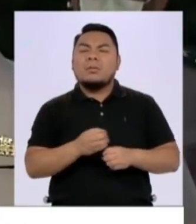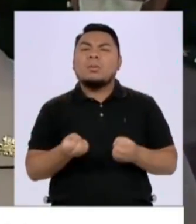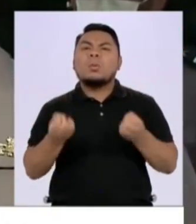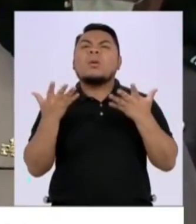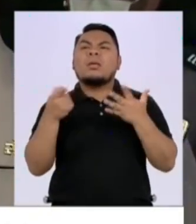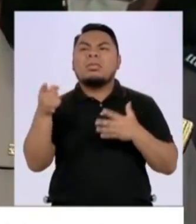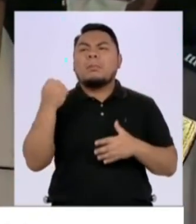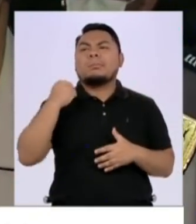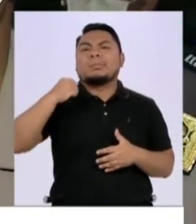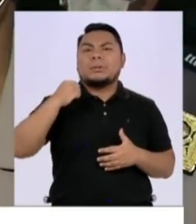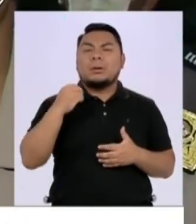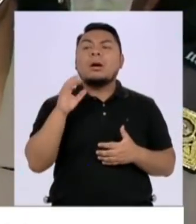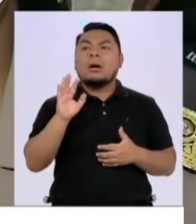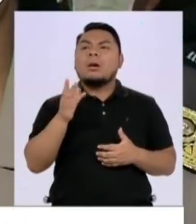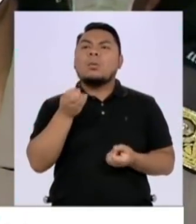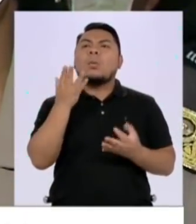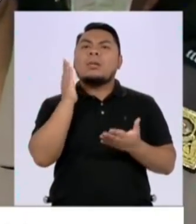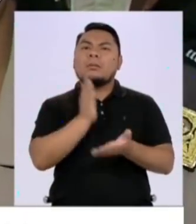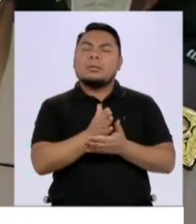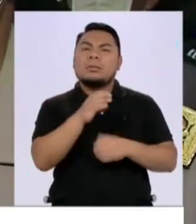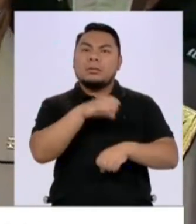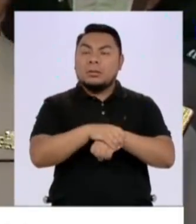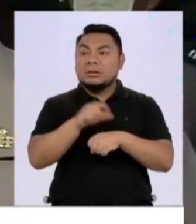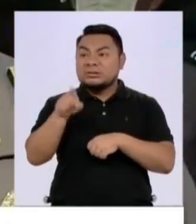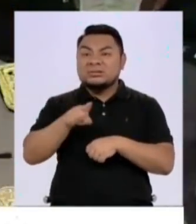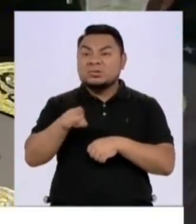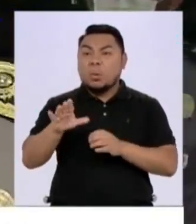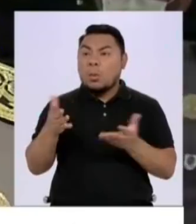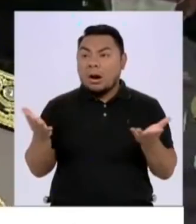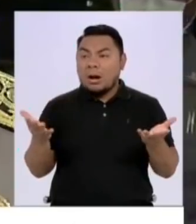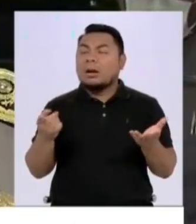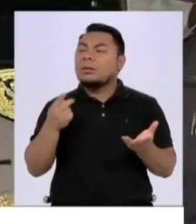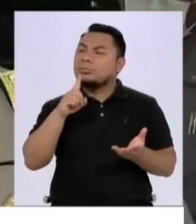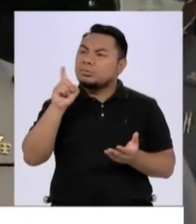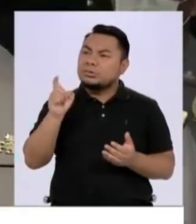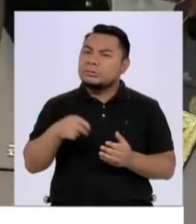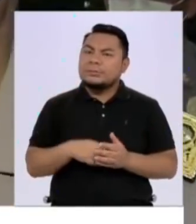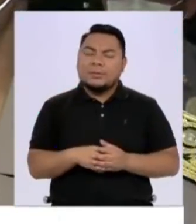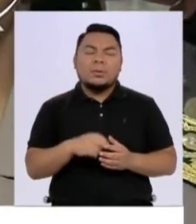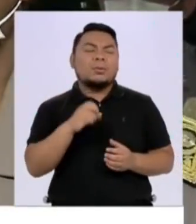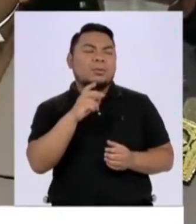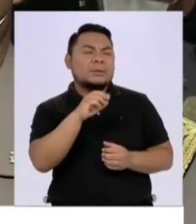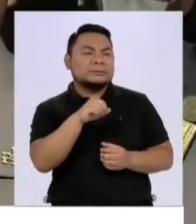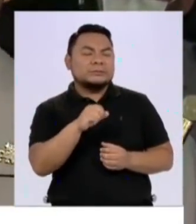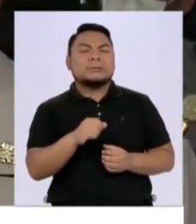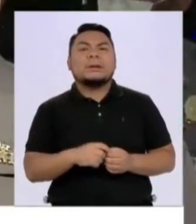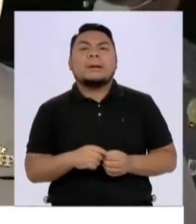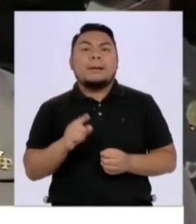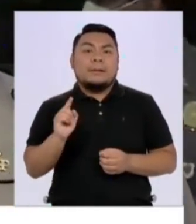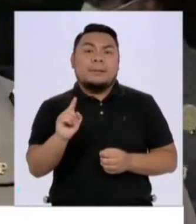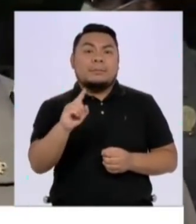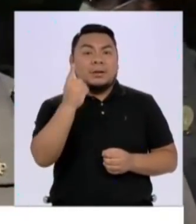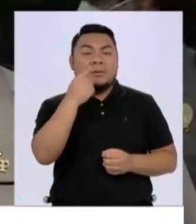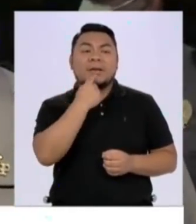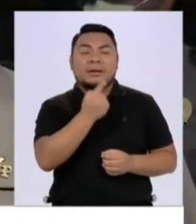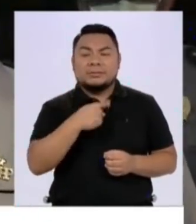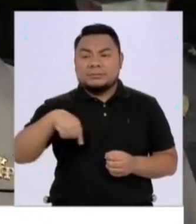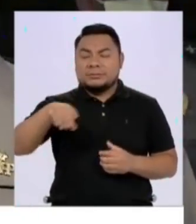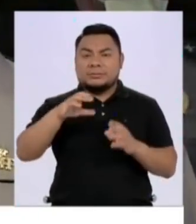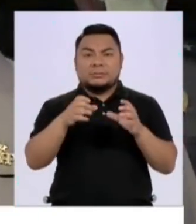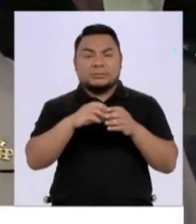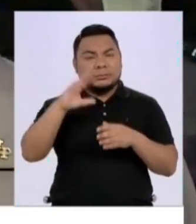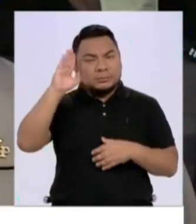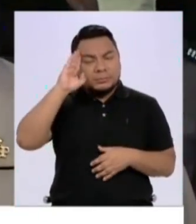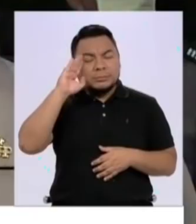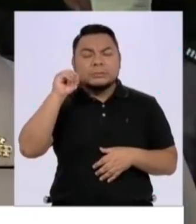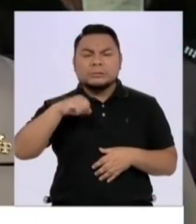por incumplimiento de esta cuarentena, y si es que la hay también, ¿no? Bueno, sí, primero decirle que estamos, las fuerzas del orden, estamos